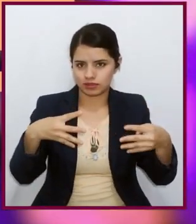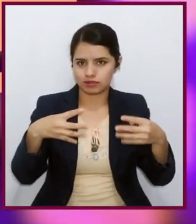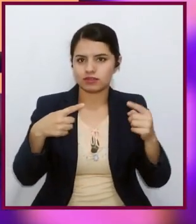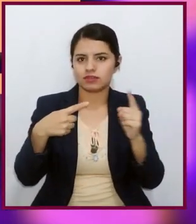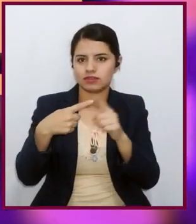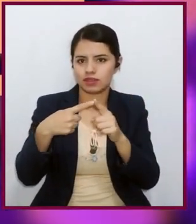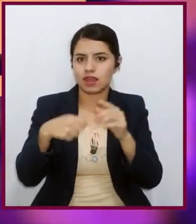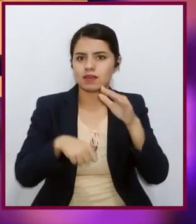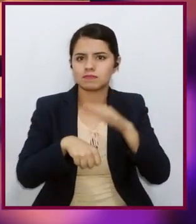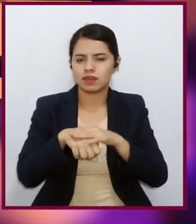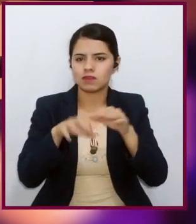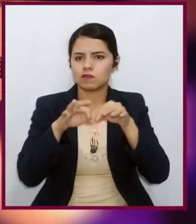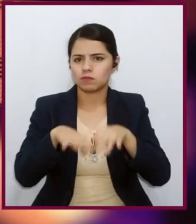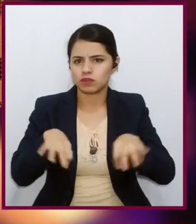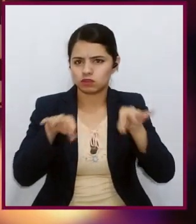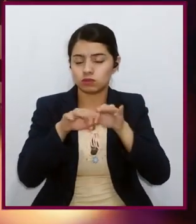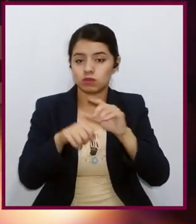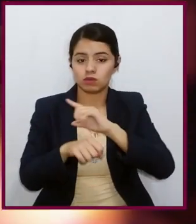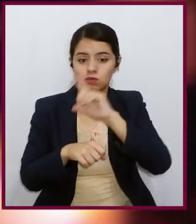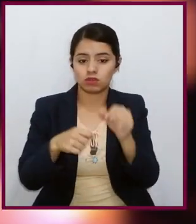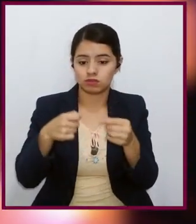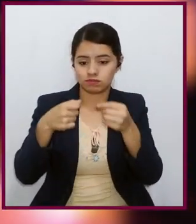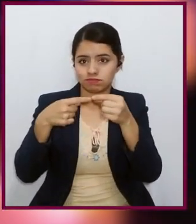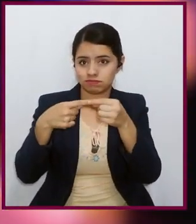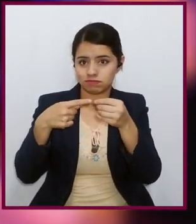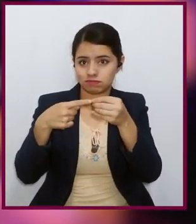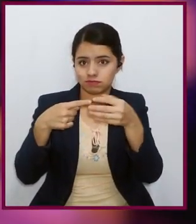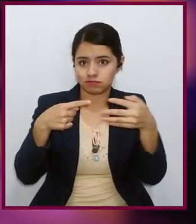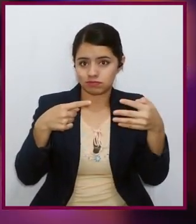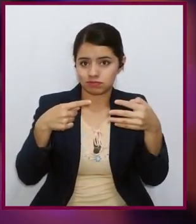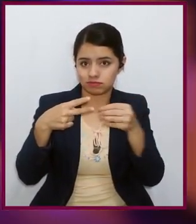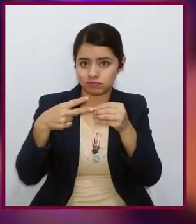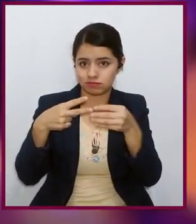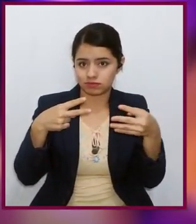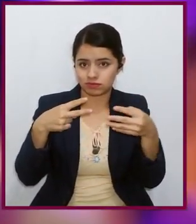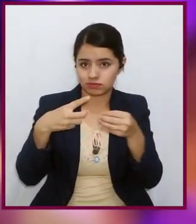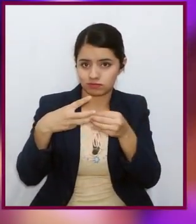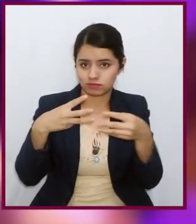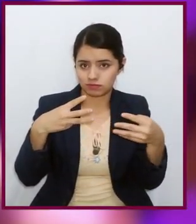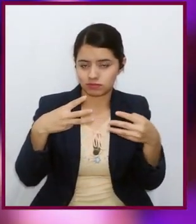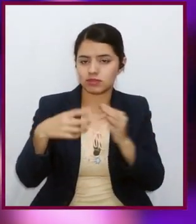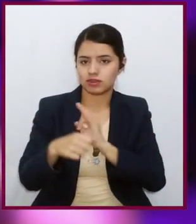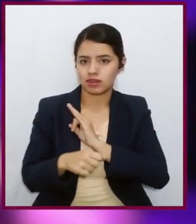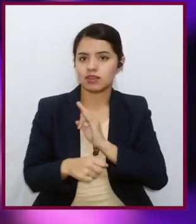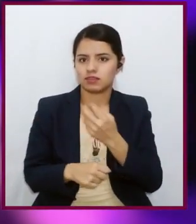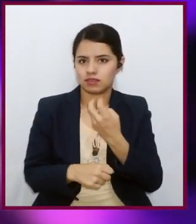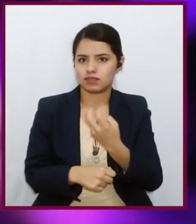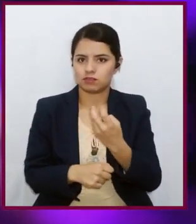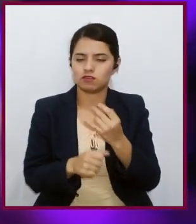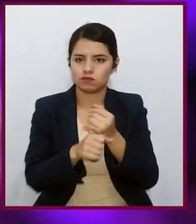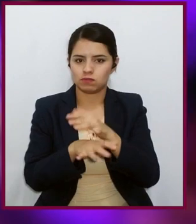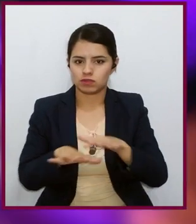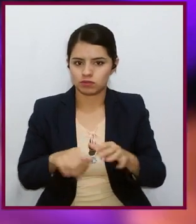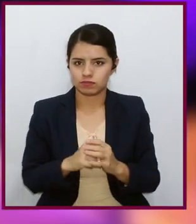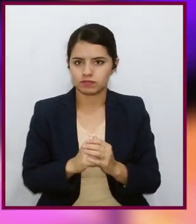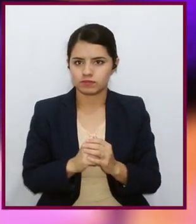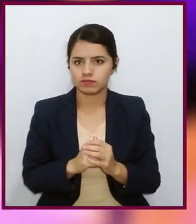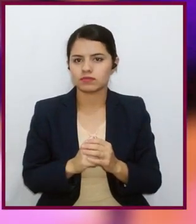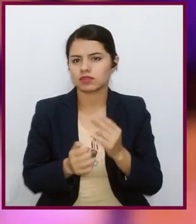hablar. Tener en cuenta los sitios o las fuentes de las cuales nosotros estamos tomando la información, que